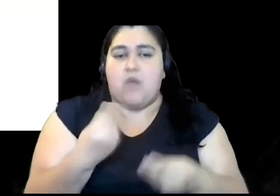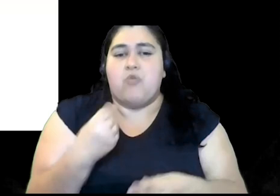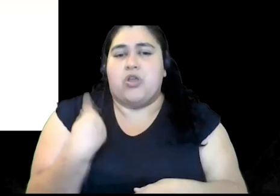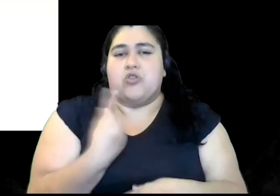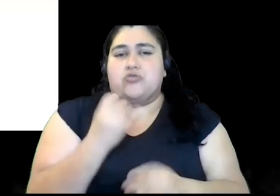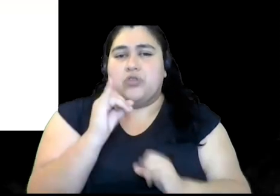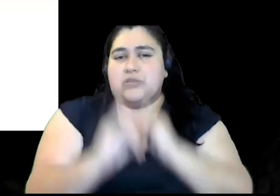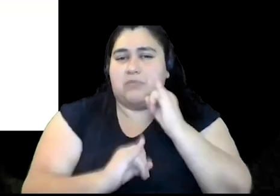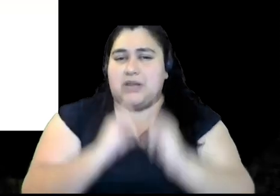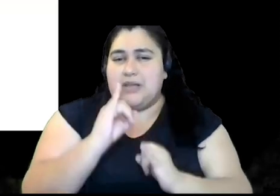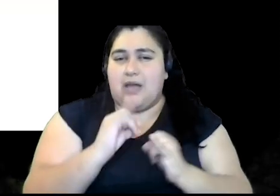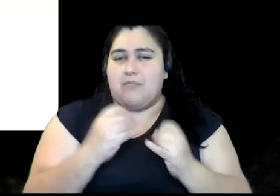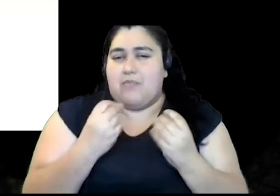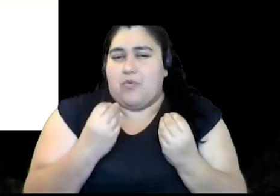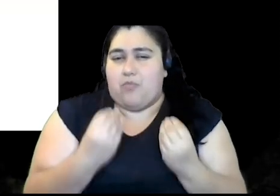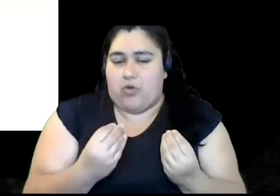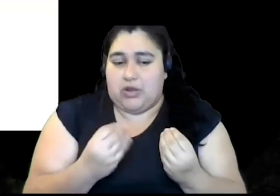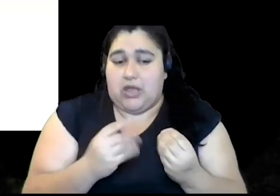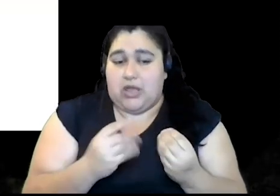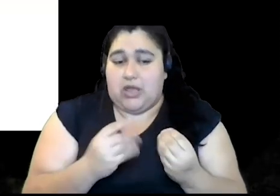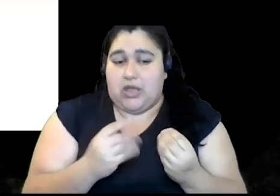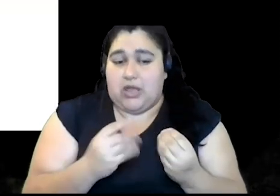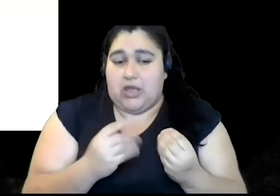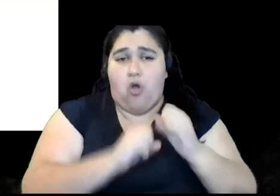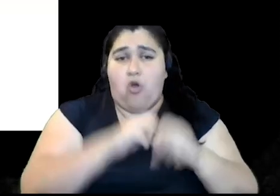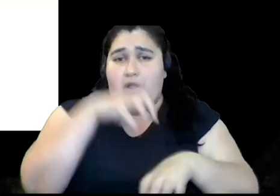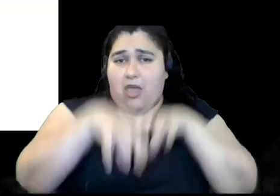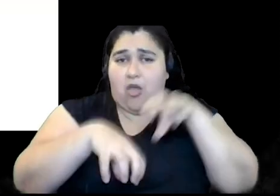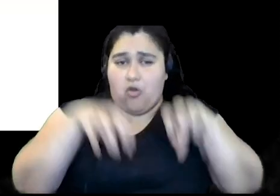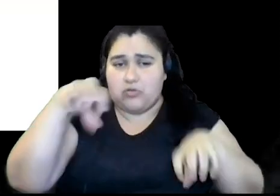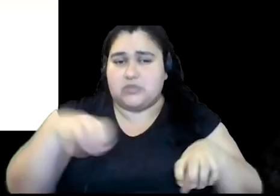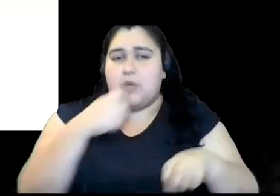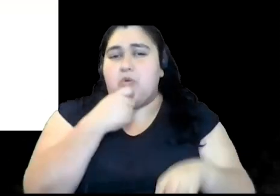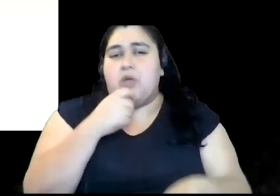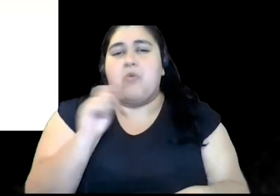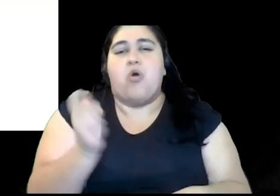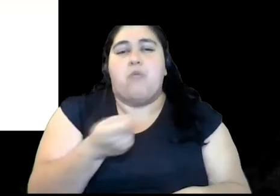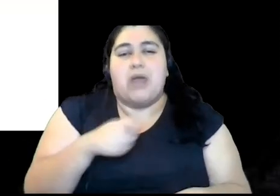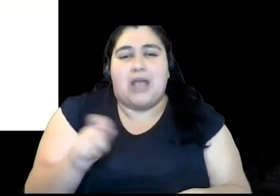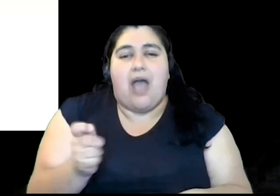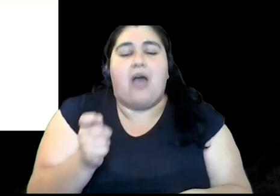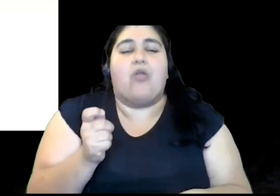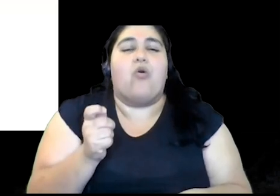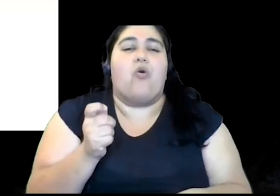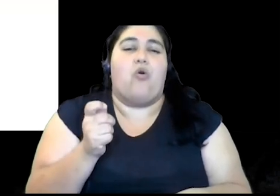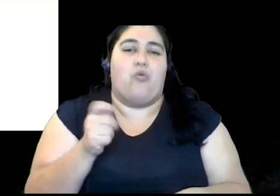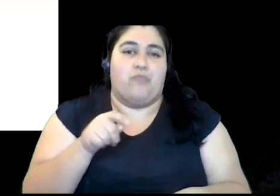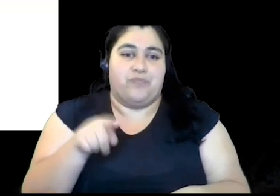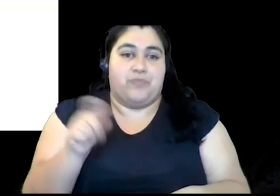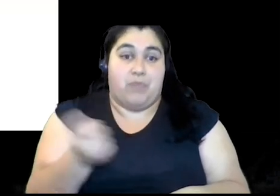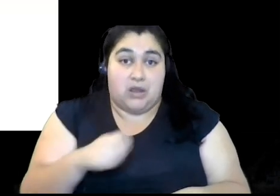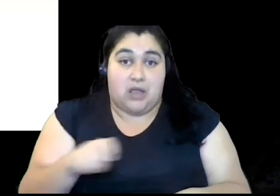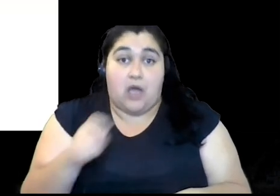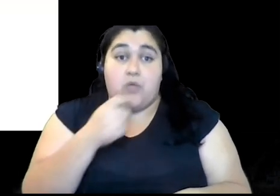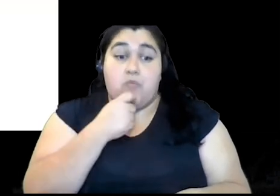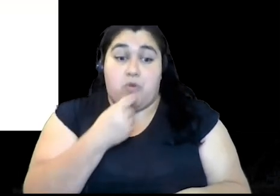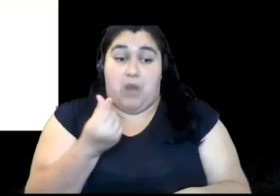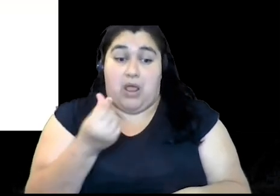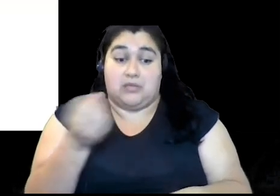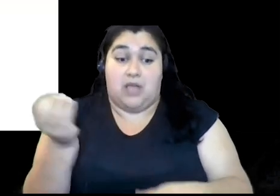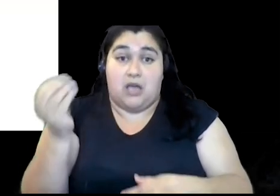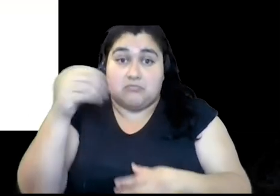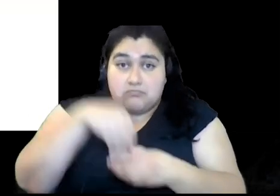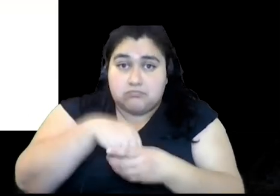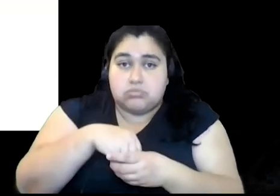Porque hoy hay ciertas entidades, el más común es Mercado Pago, cuando ustedes hacen una